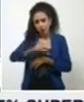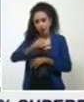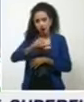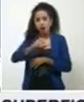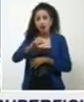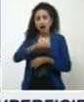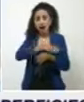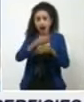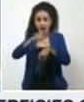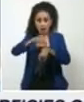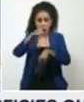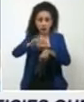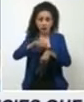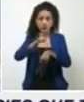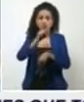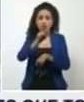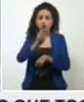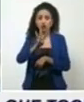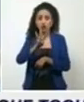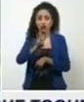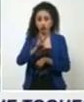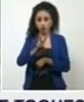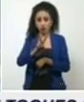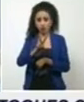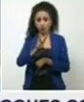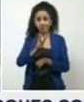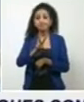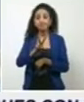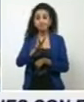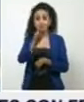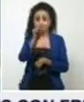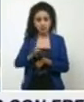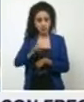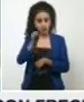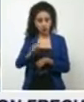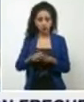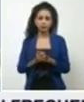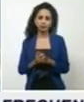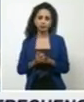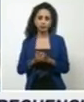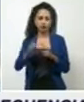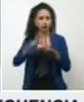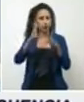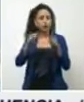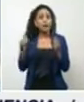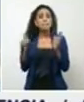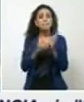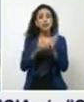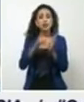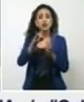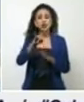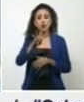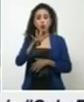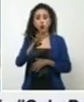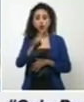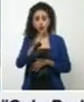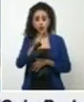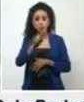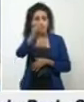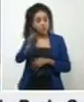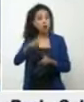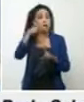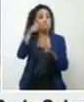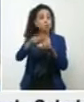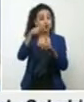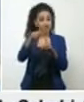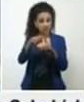acumulan 132 de los 1.941 personas que se han confirmado